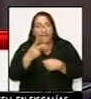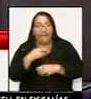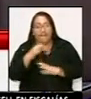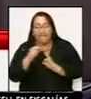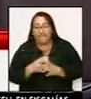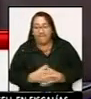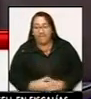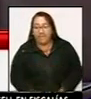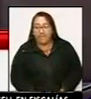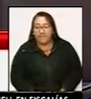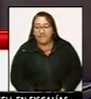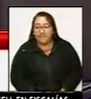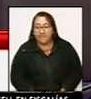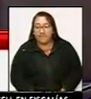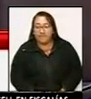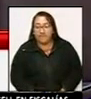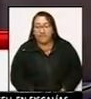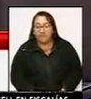proyecto...